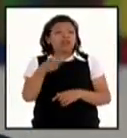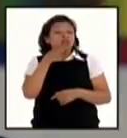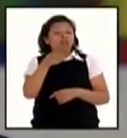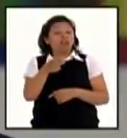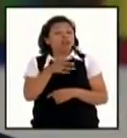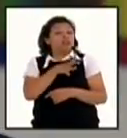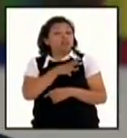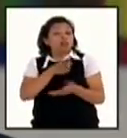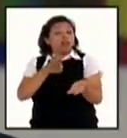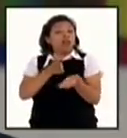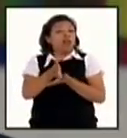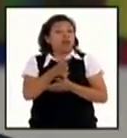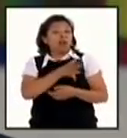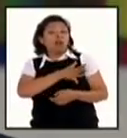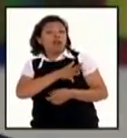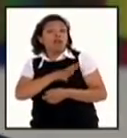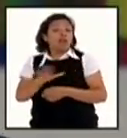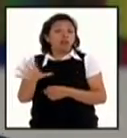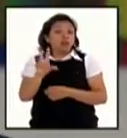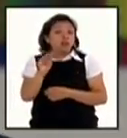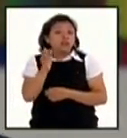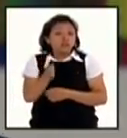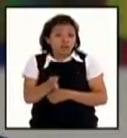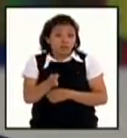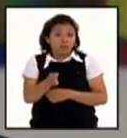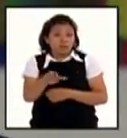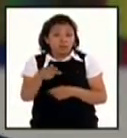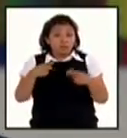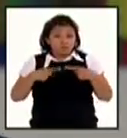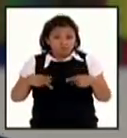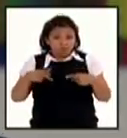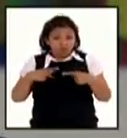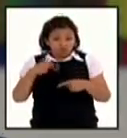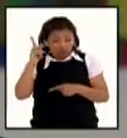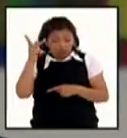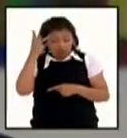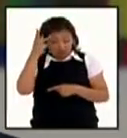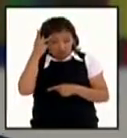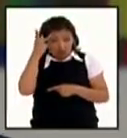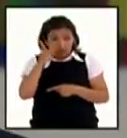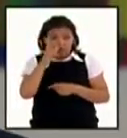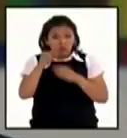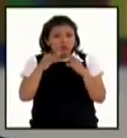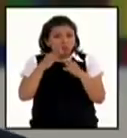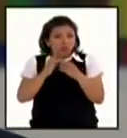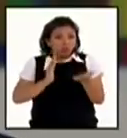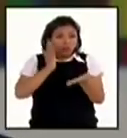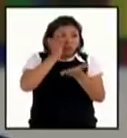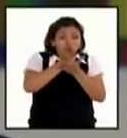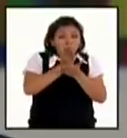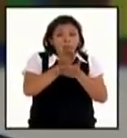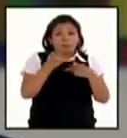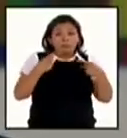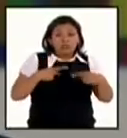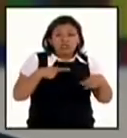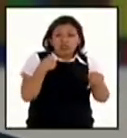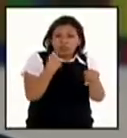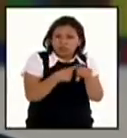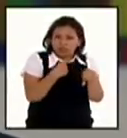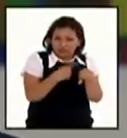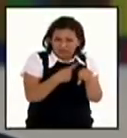acceso a que los pastores de la Luz del Mundo pudieran visitar a personas que se enfermaron, que estaban en el